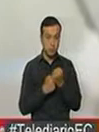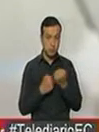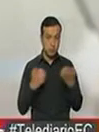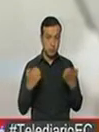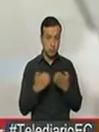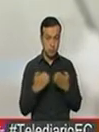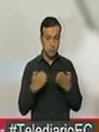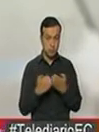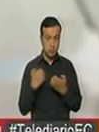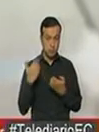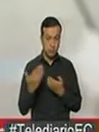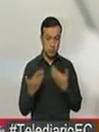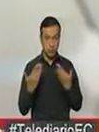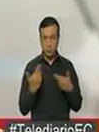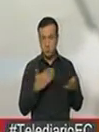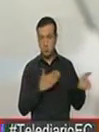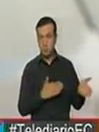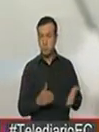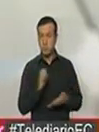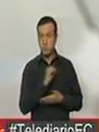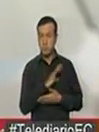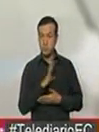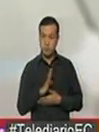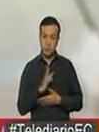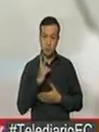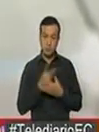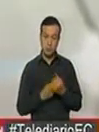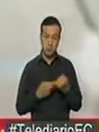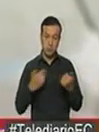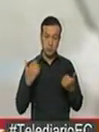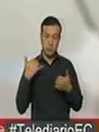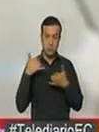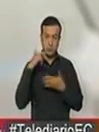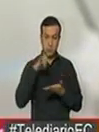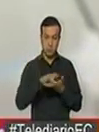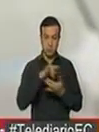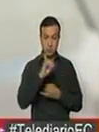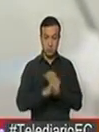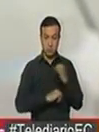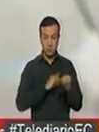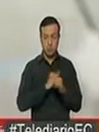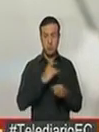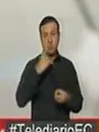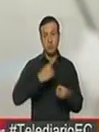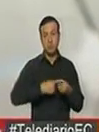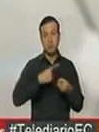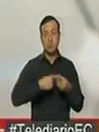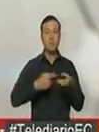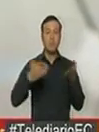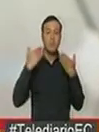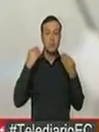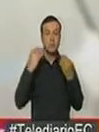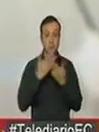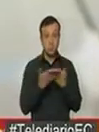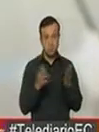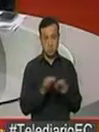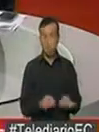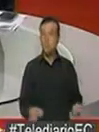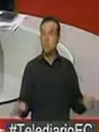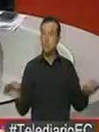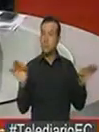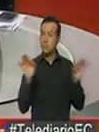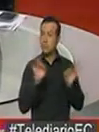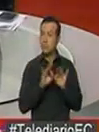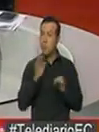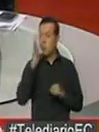equipos que tienen presencia en los dos aeropuertos internacionales de Quito y Guayaquil. Para nosotros eso es importante,